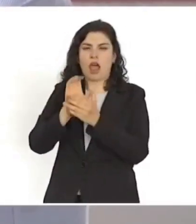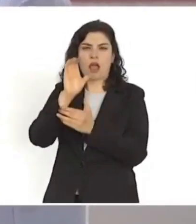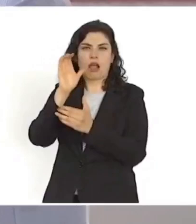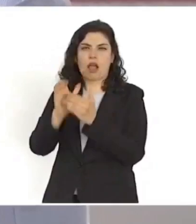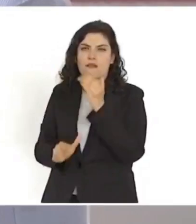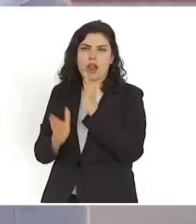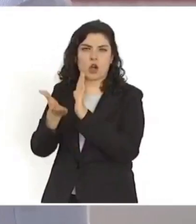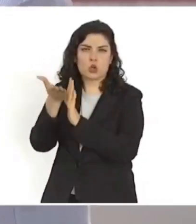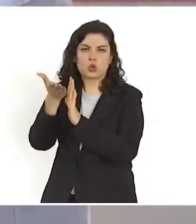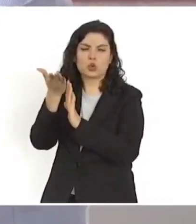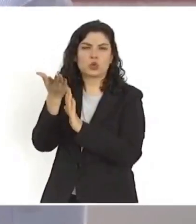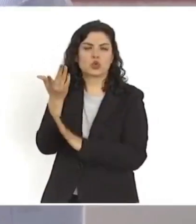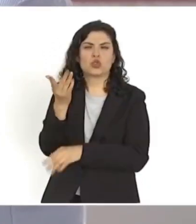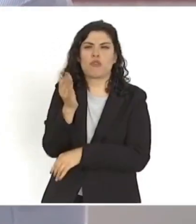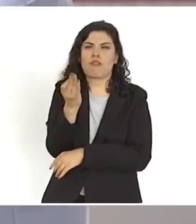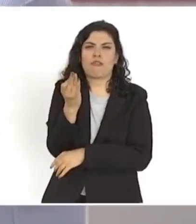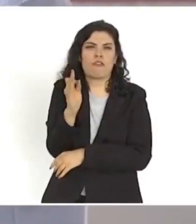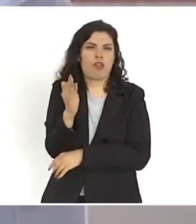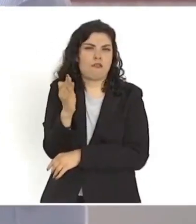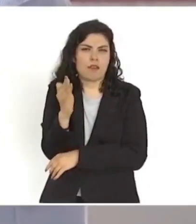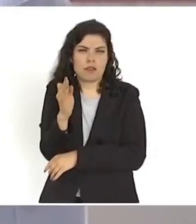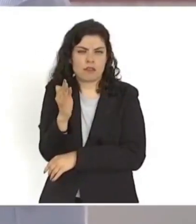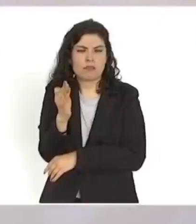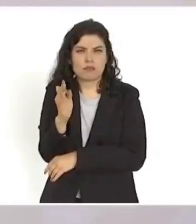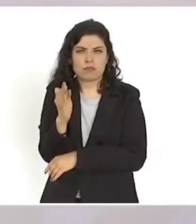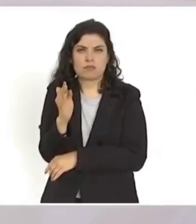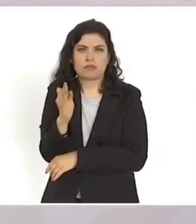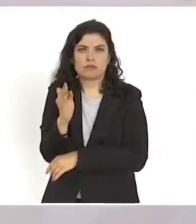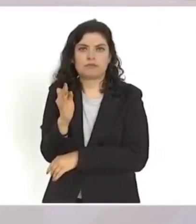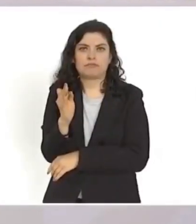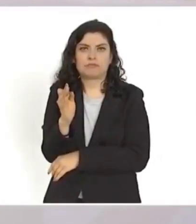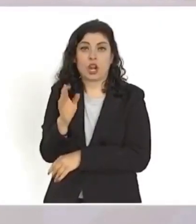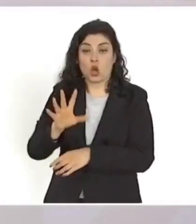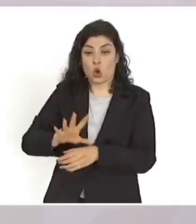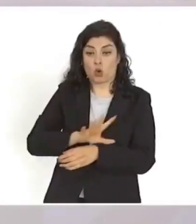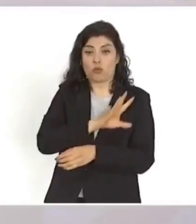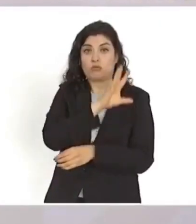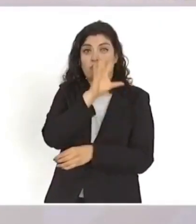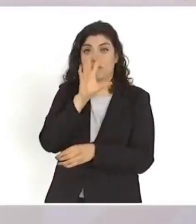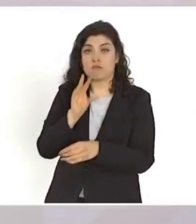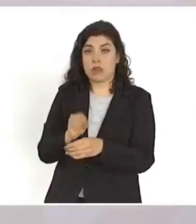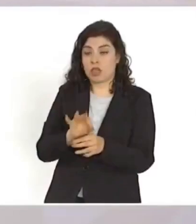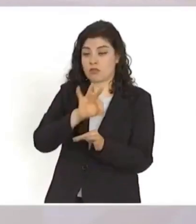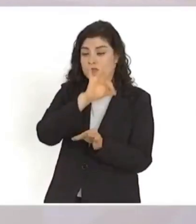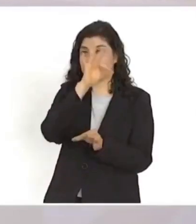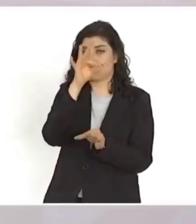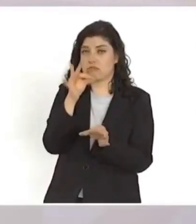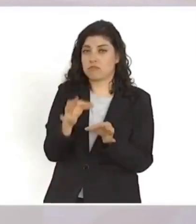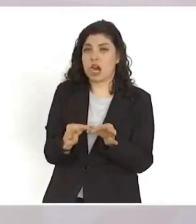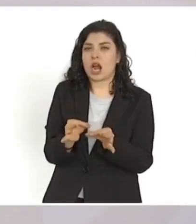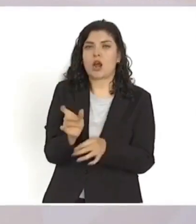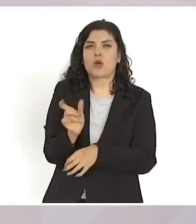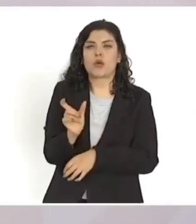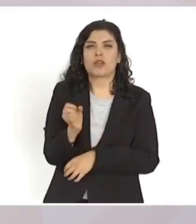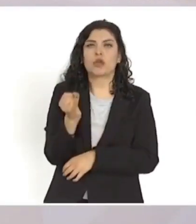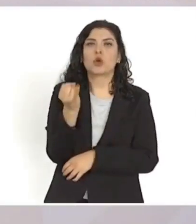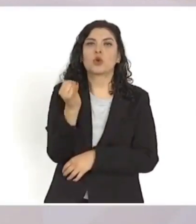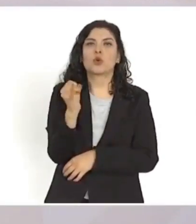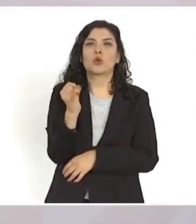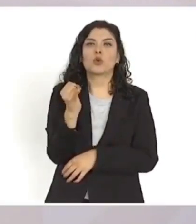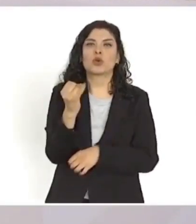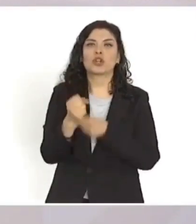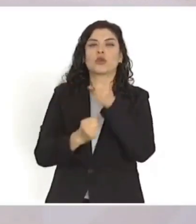febrero, y toda la obra en junio del